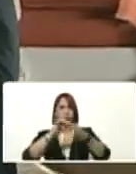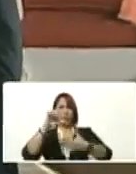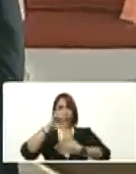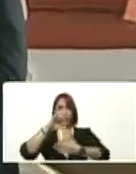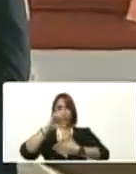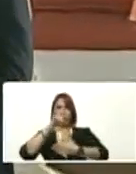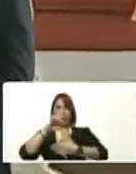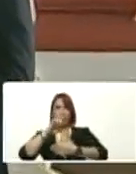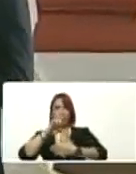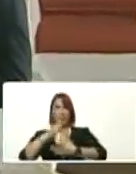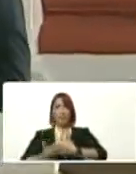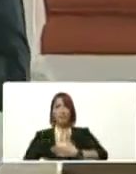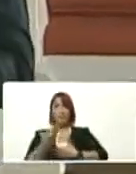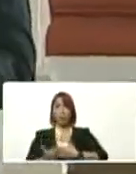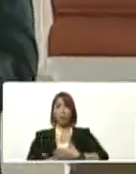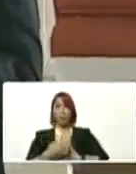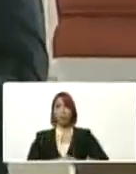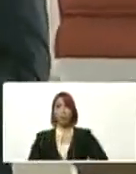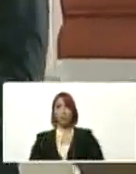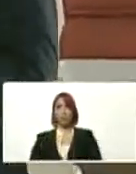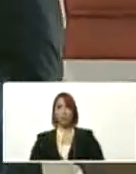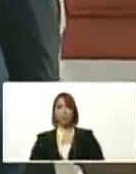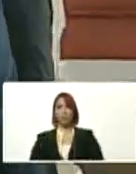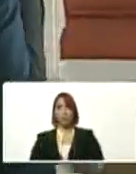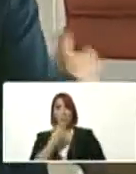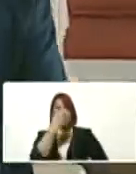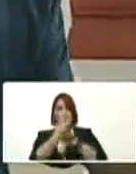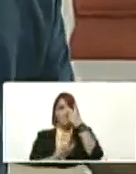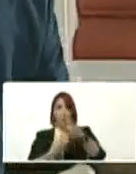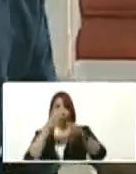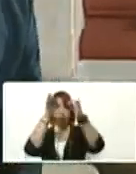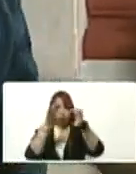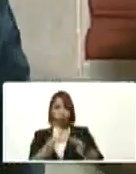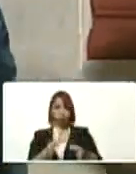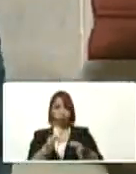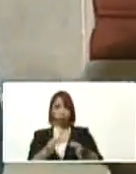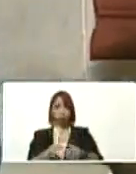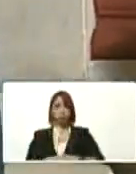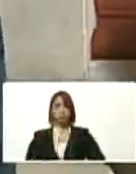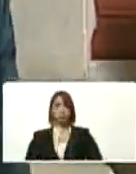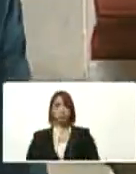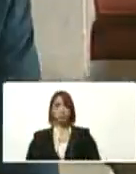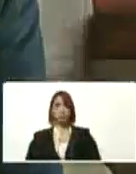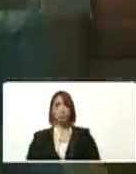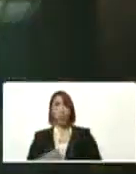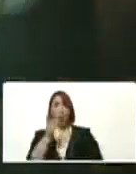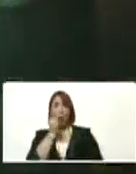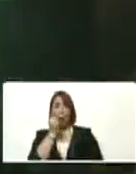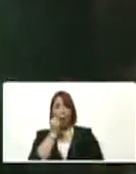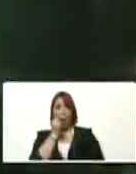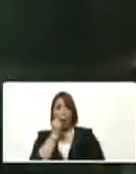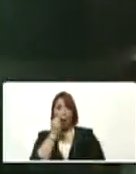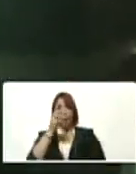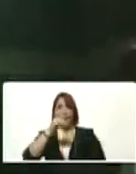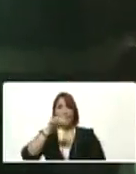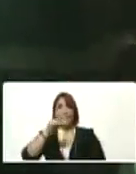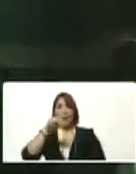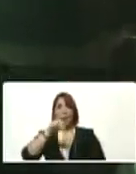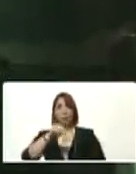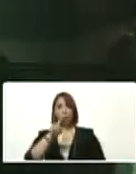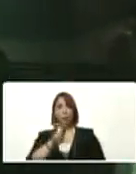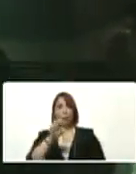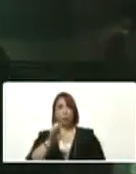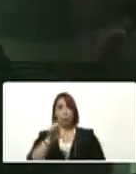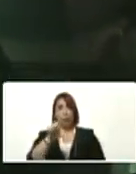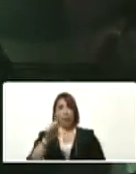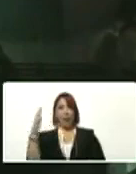latinoamericana. Ha sido importante además esta visita oficial del excelentísimo señor Manuel Marrero Cruz a